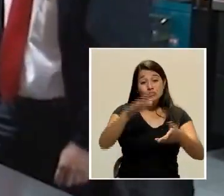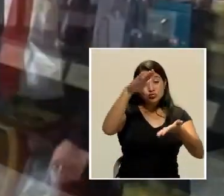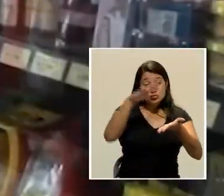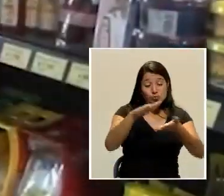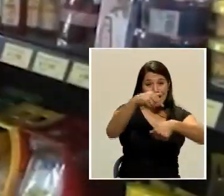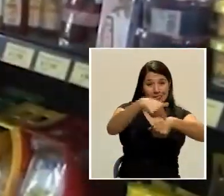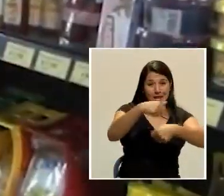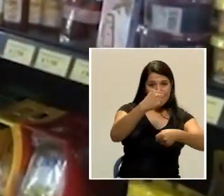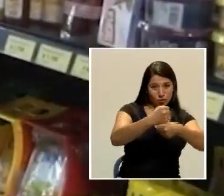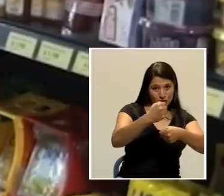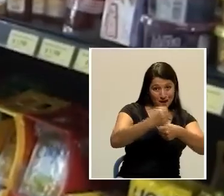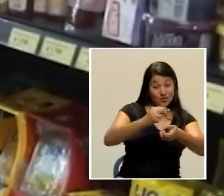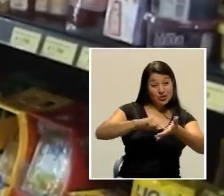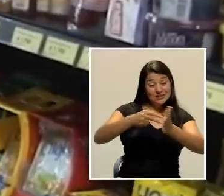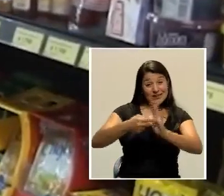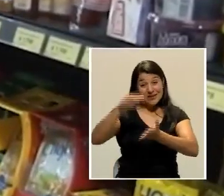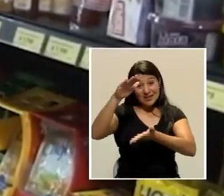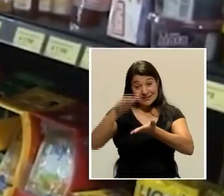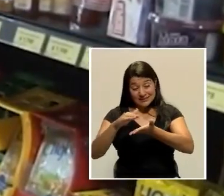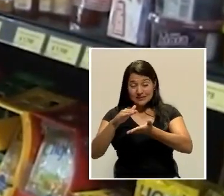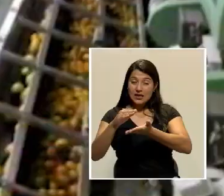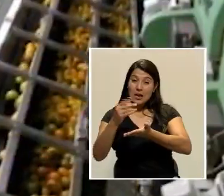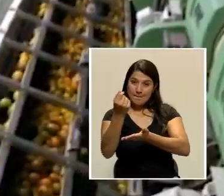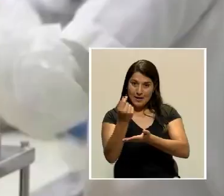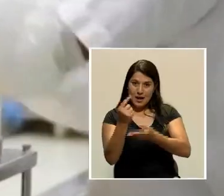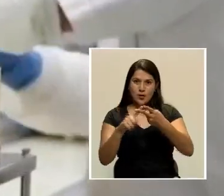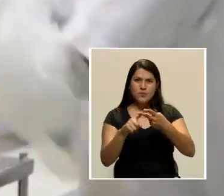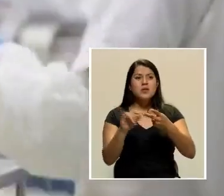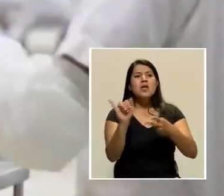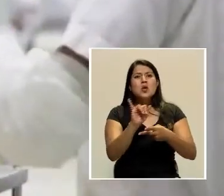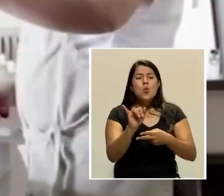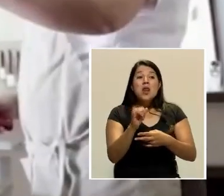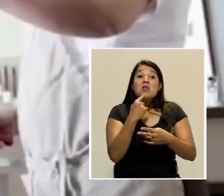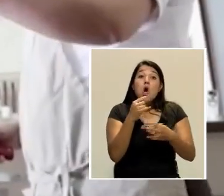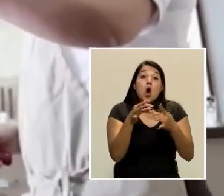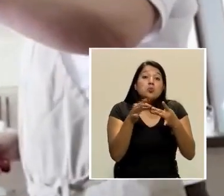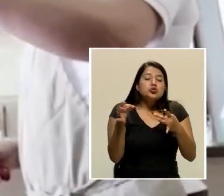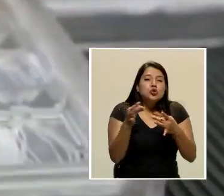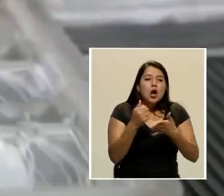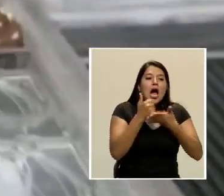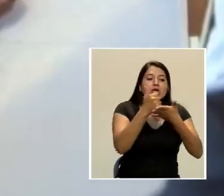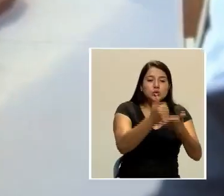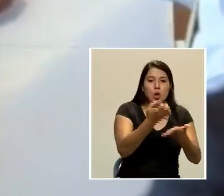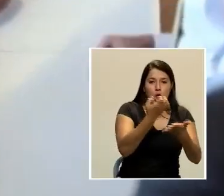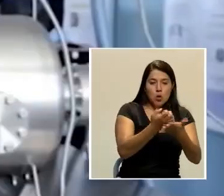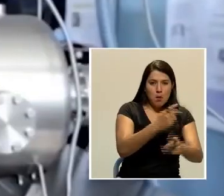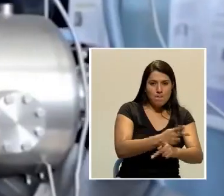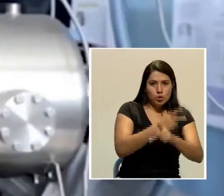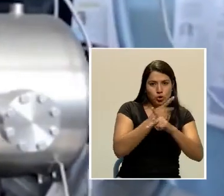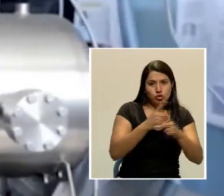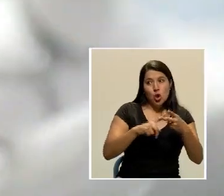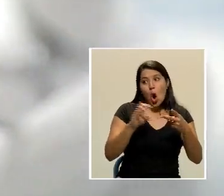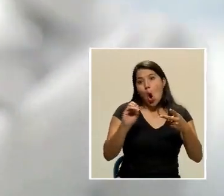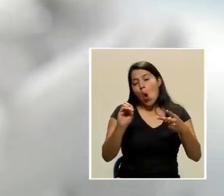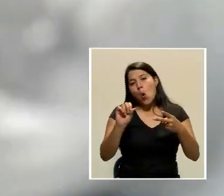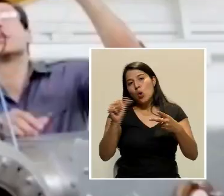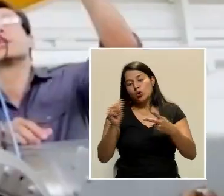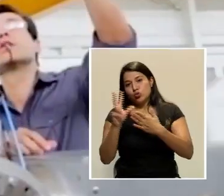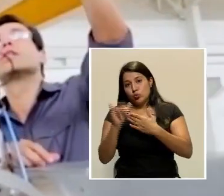de trabajo. Mencionó el programa de Bono Proteger y algunos proyectos de ley como alternativas para dar un respiro a las familias que se encuentran en